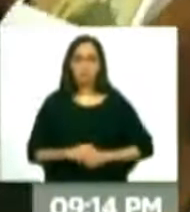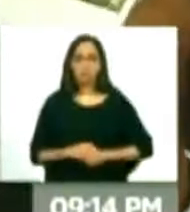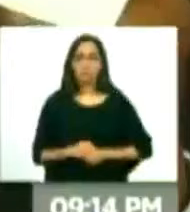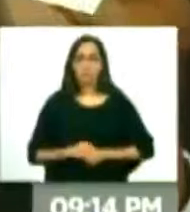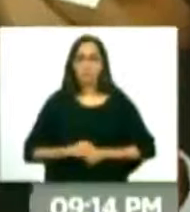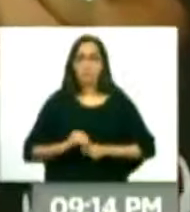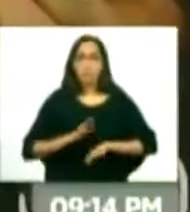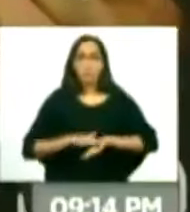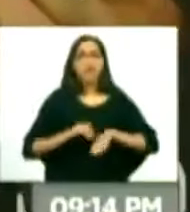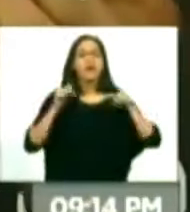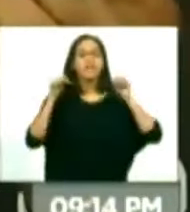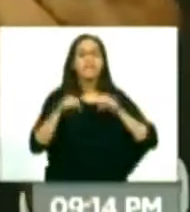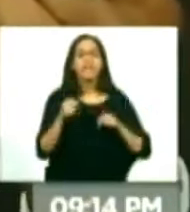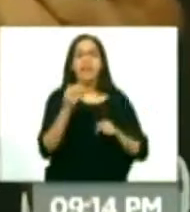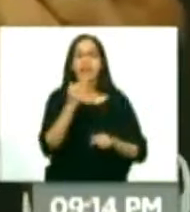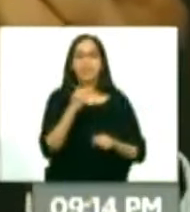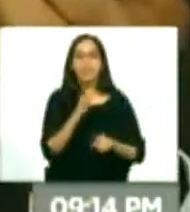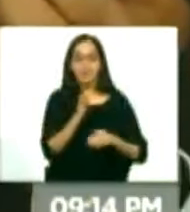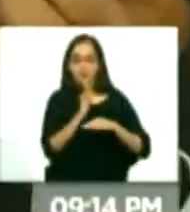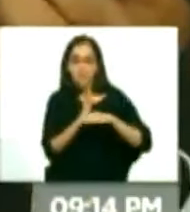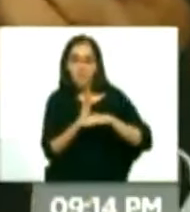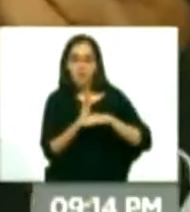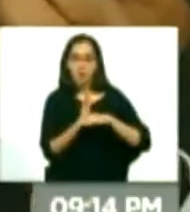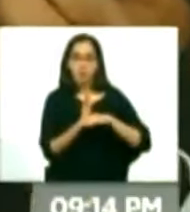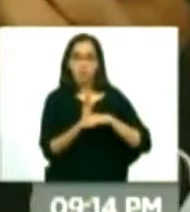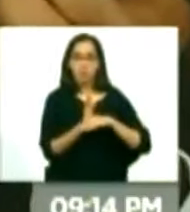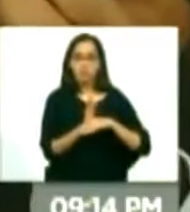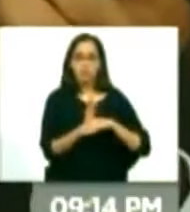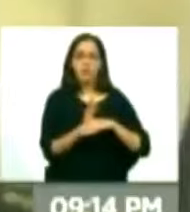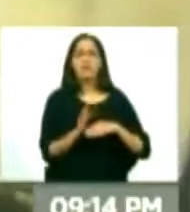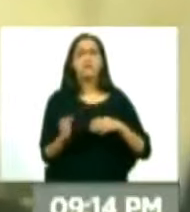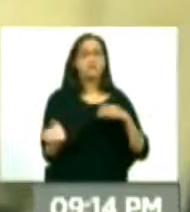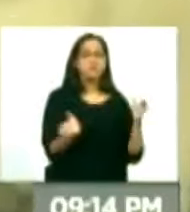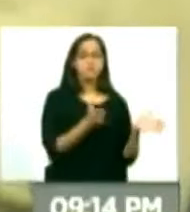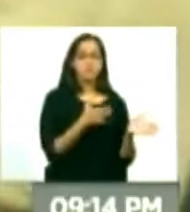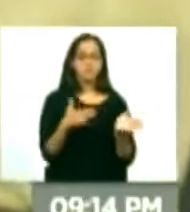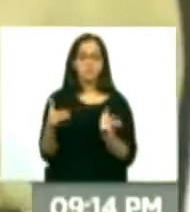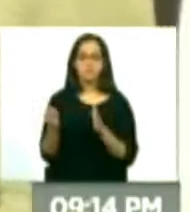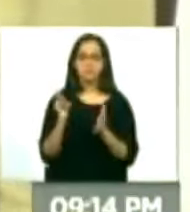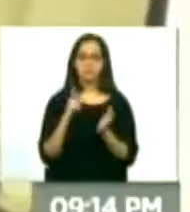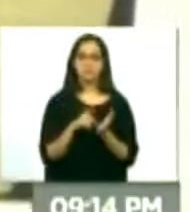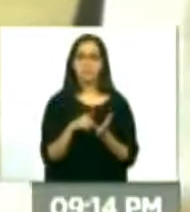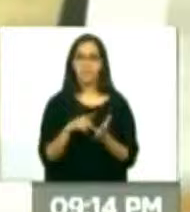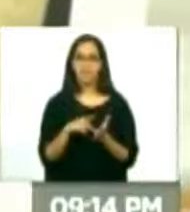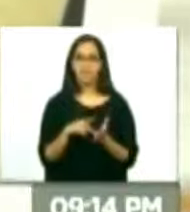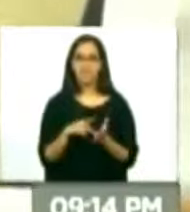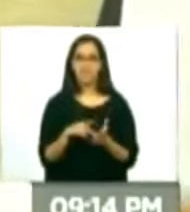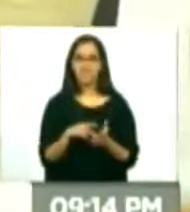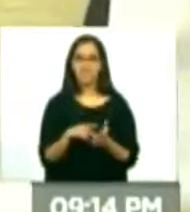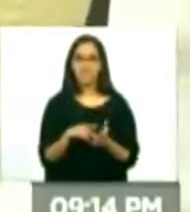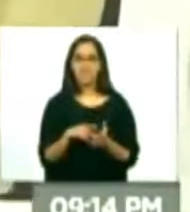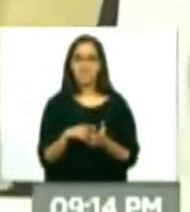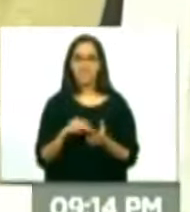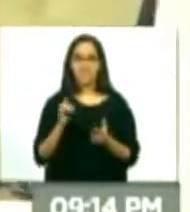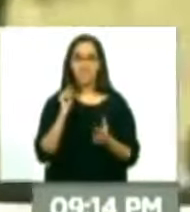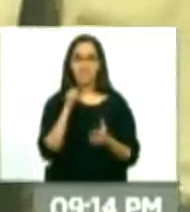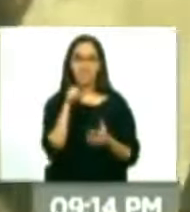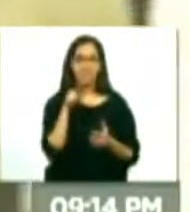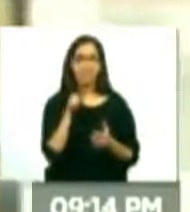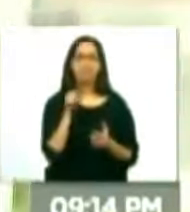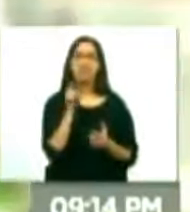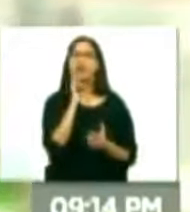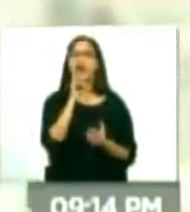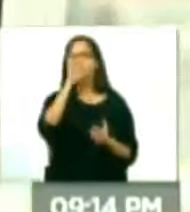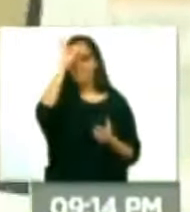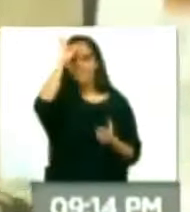Porque así esté alguien en el medio, la corriente llega. Esta es Vanessa Newman, esta no sé quién es, esta sí